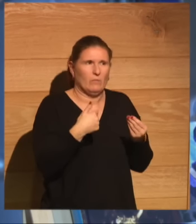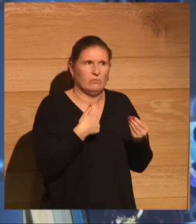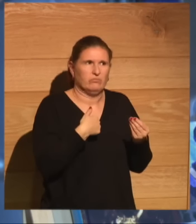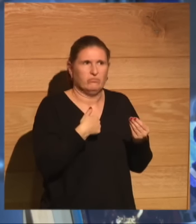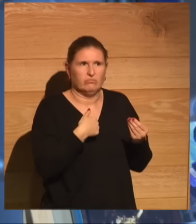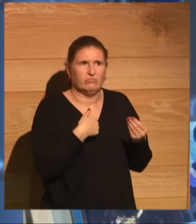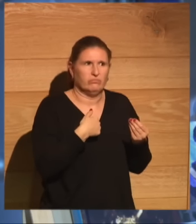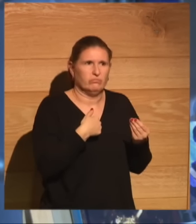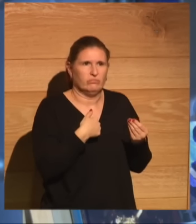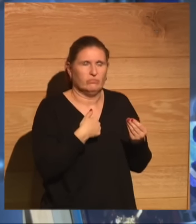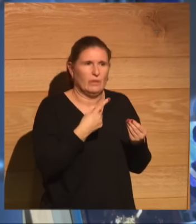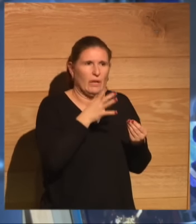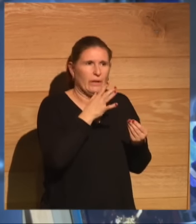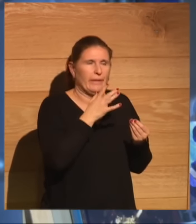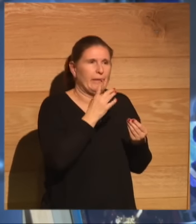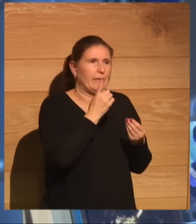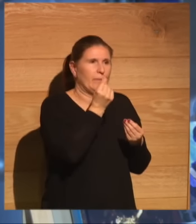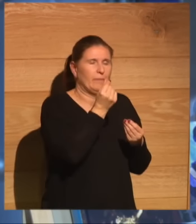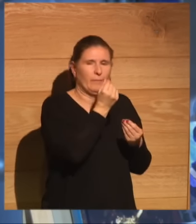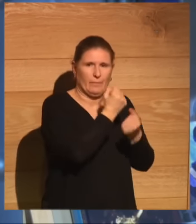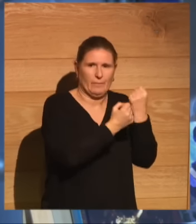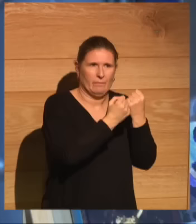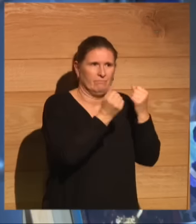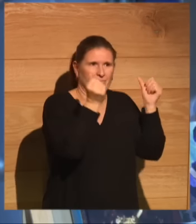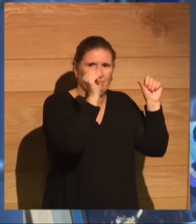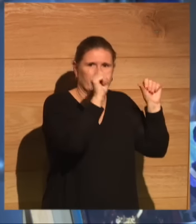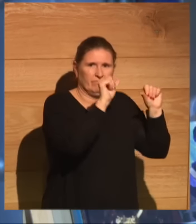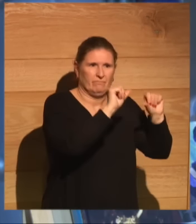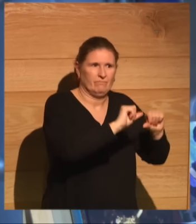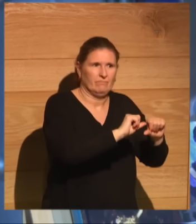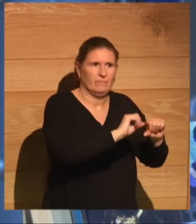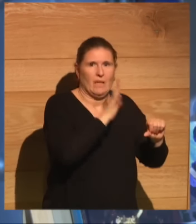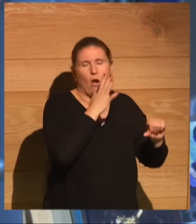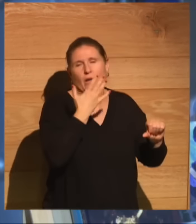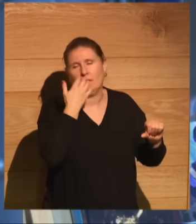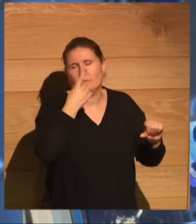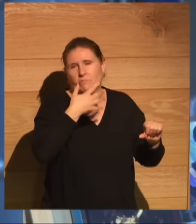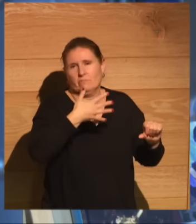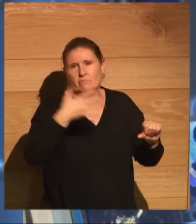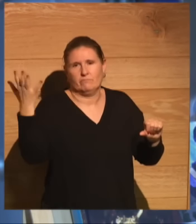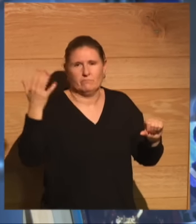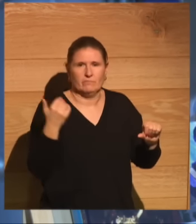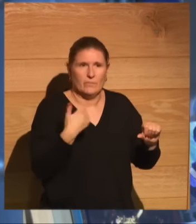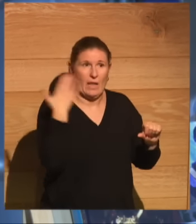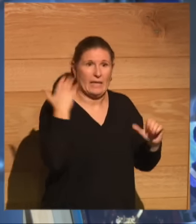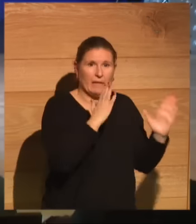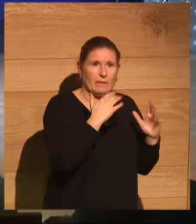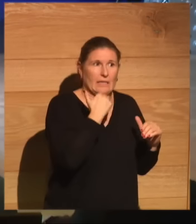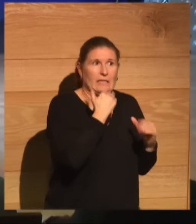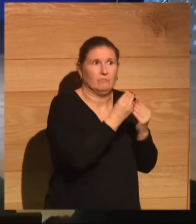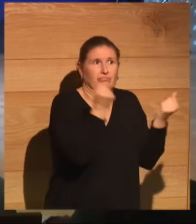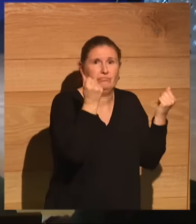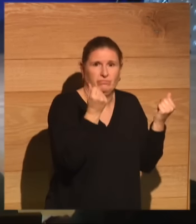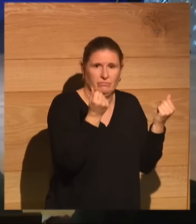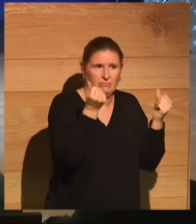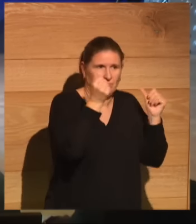serios problemas económicos. Ahora nos parece muy difícil de creer cuando son prácticamente omnímodos. Pero estaban a punto de desaparecer